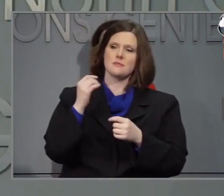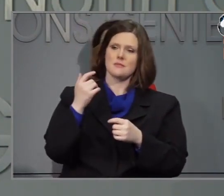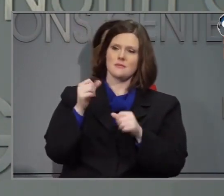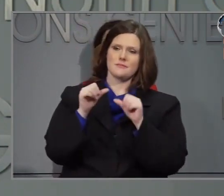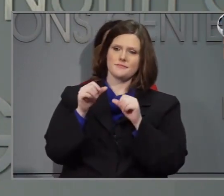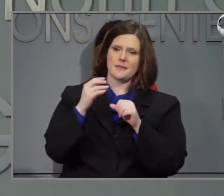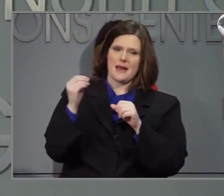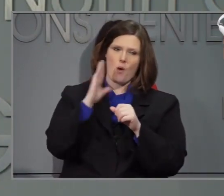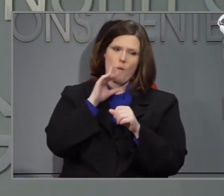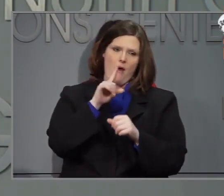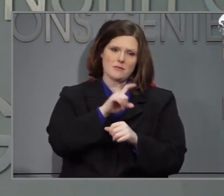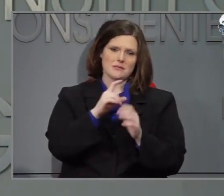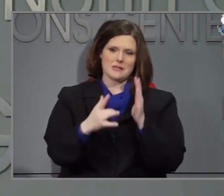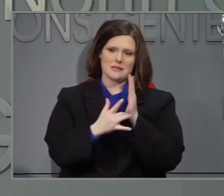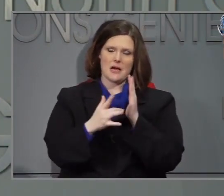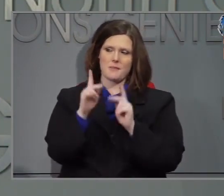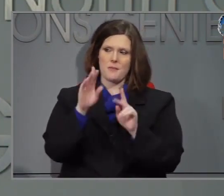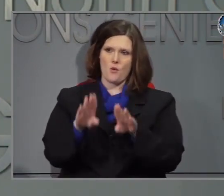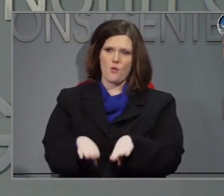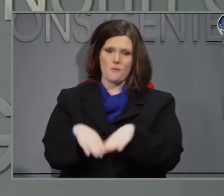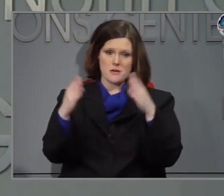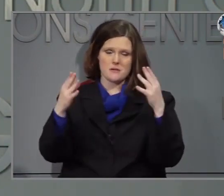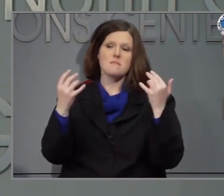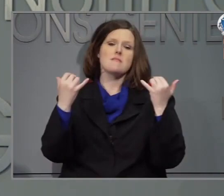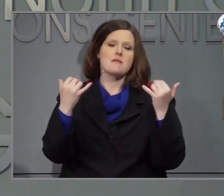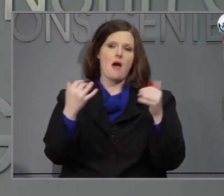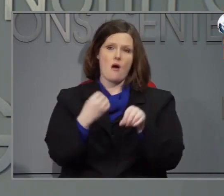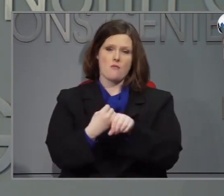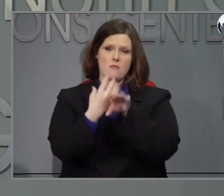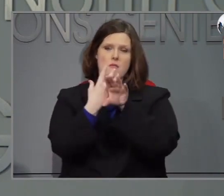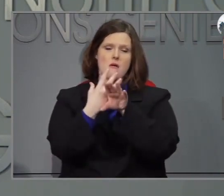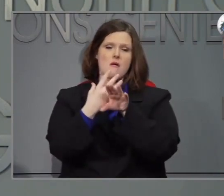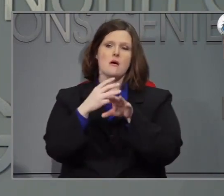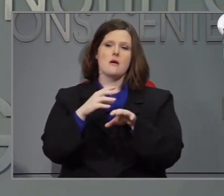método la gente de tecnología por favor puede iniciar